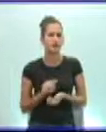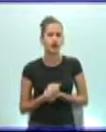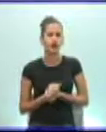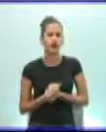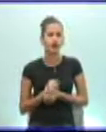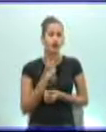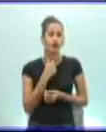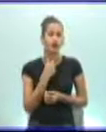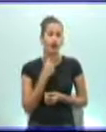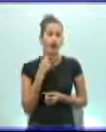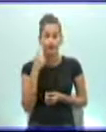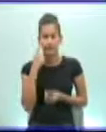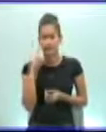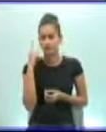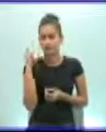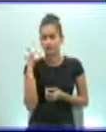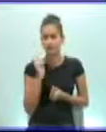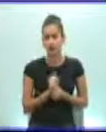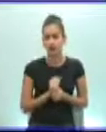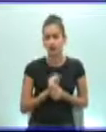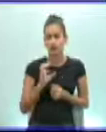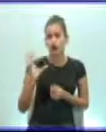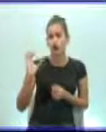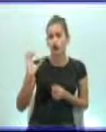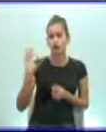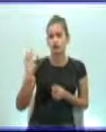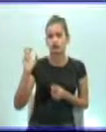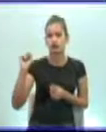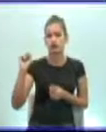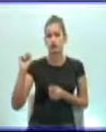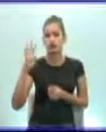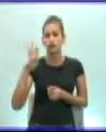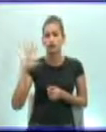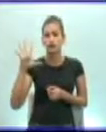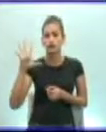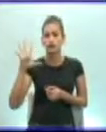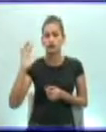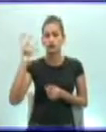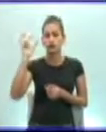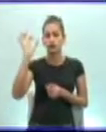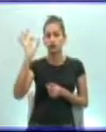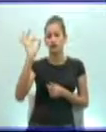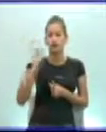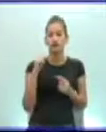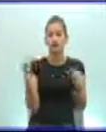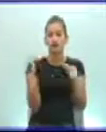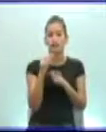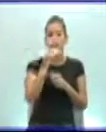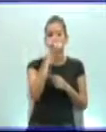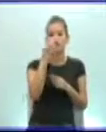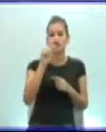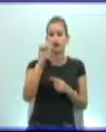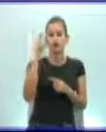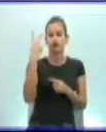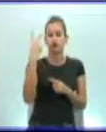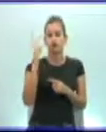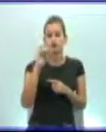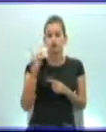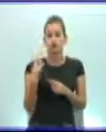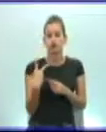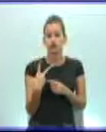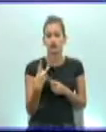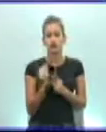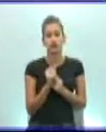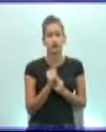ejemplo, el coseno de 45 sabemos que es raíz de 2 sobre 2. Raíz de 2 sobre 2 es un número irracional. Es aproximadamente 0,7 para que se